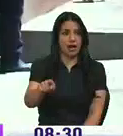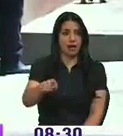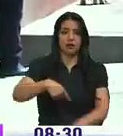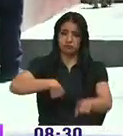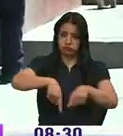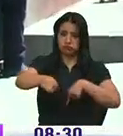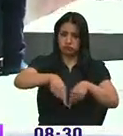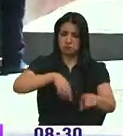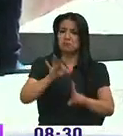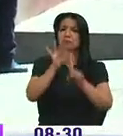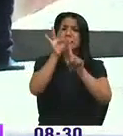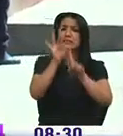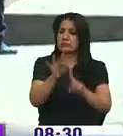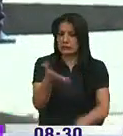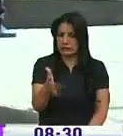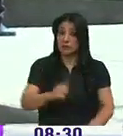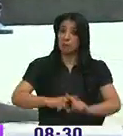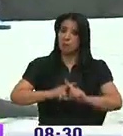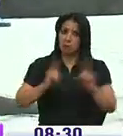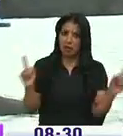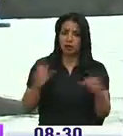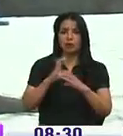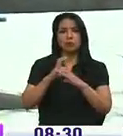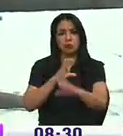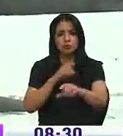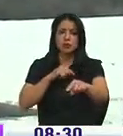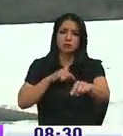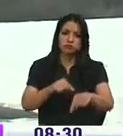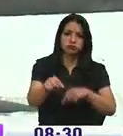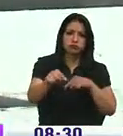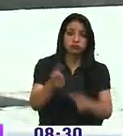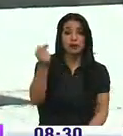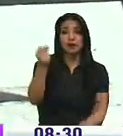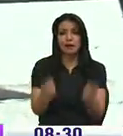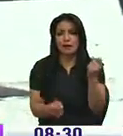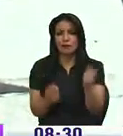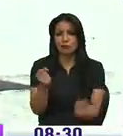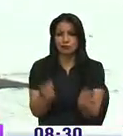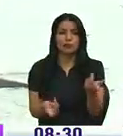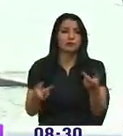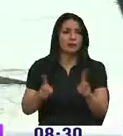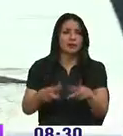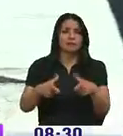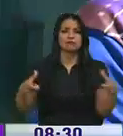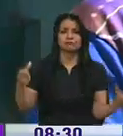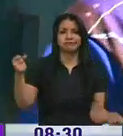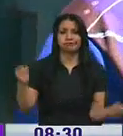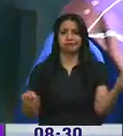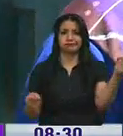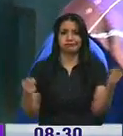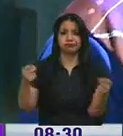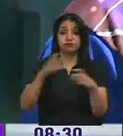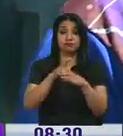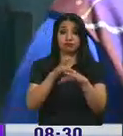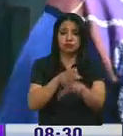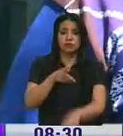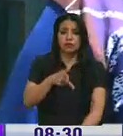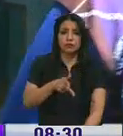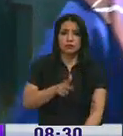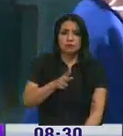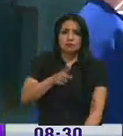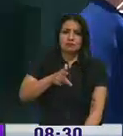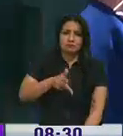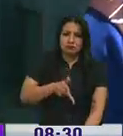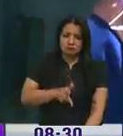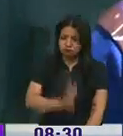principal es constantemente transitada por autos buses y también volquetas los buses a veces pasan a toda